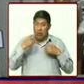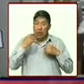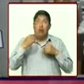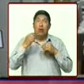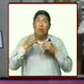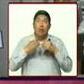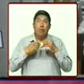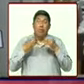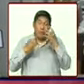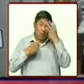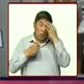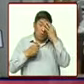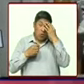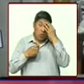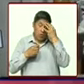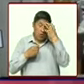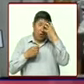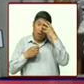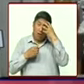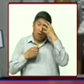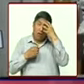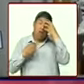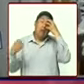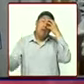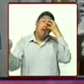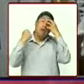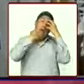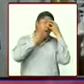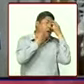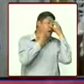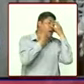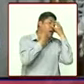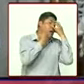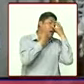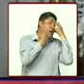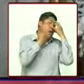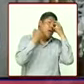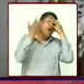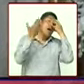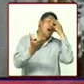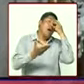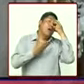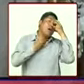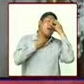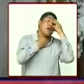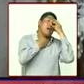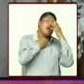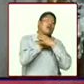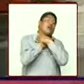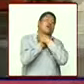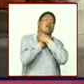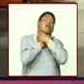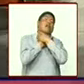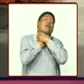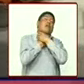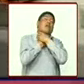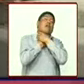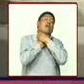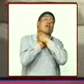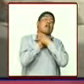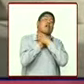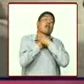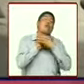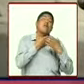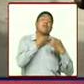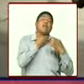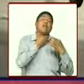izquierdo cerrado, tiene golpes en la mandíbula, hay dedos en la... en todo lo que es el cuello.